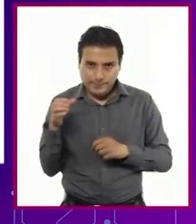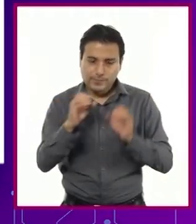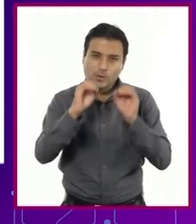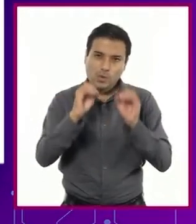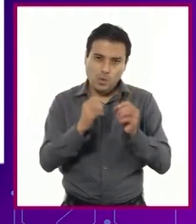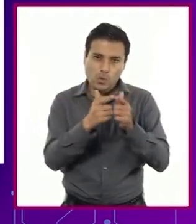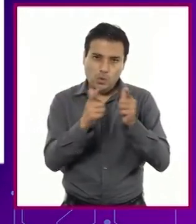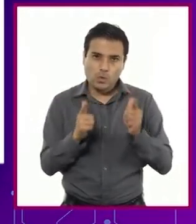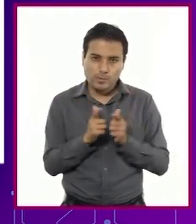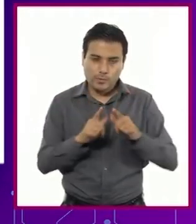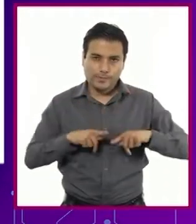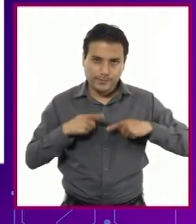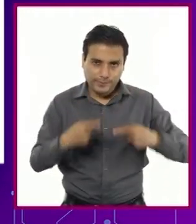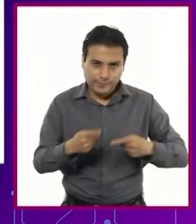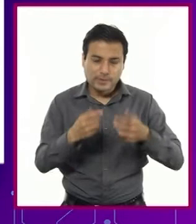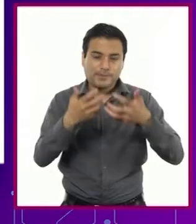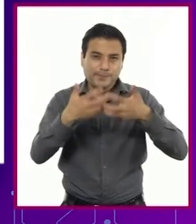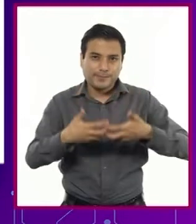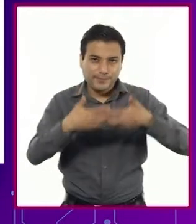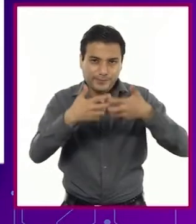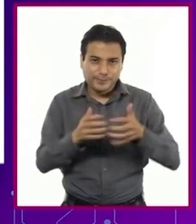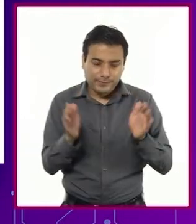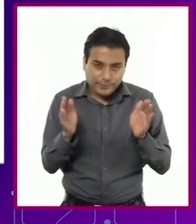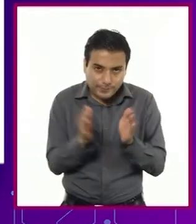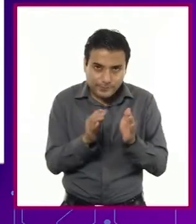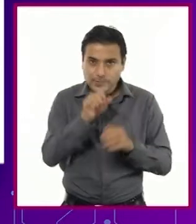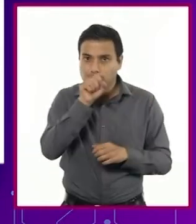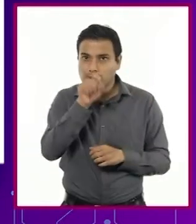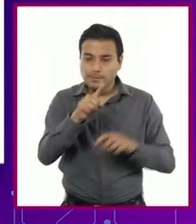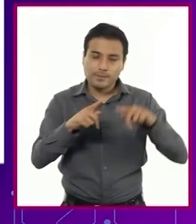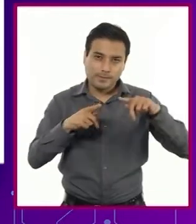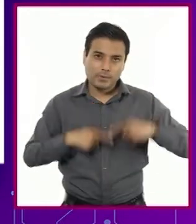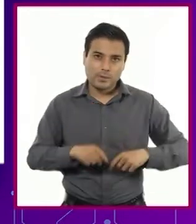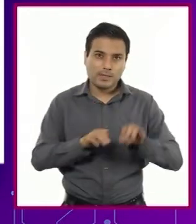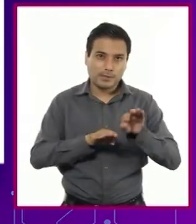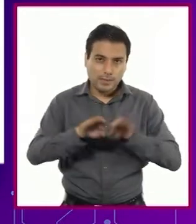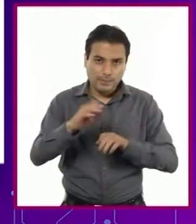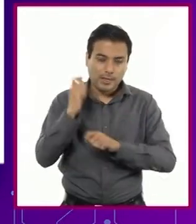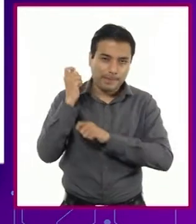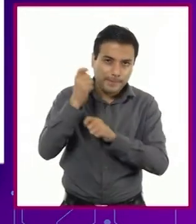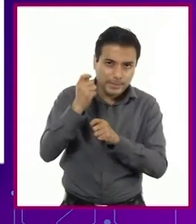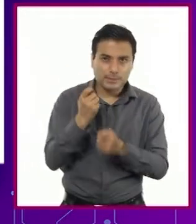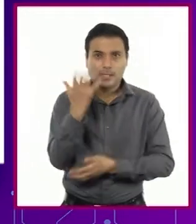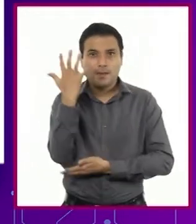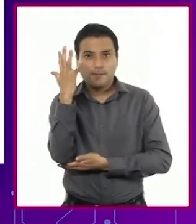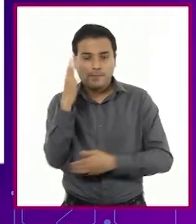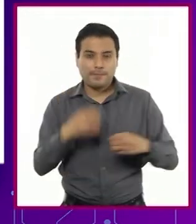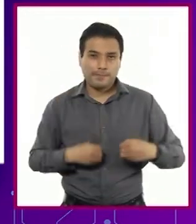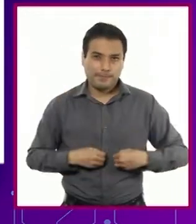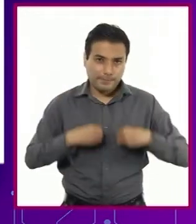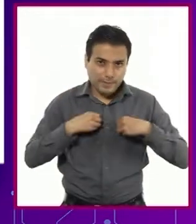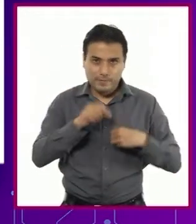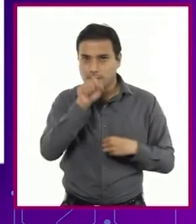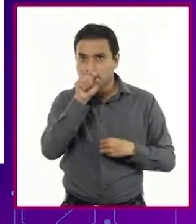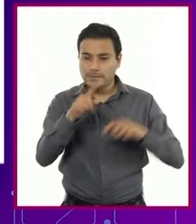marginadas, a pequeños productores, gente dedicada a la pesca, habitantes de los bosques y consumidores.